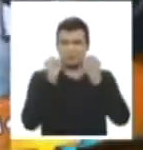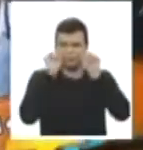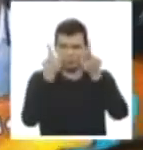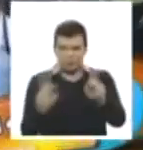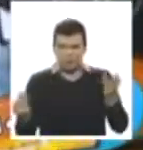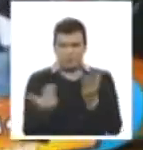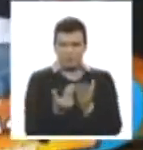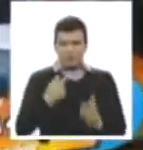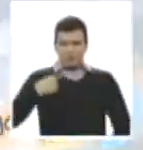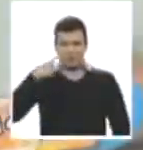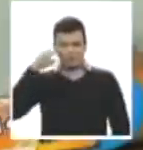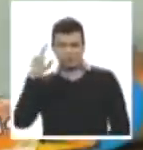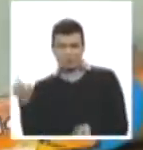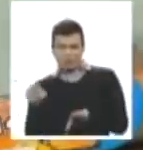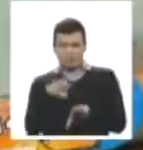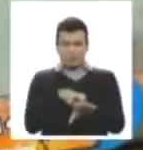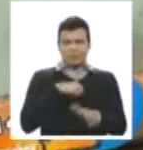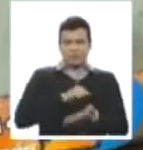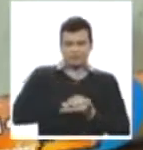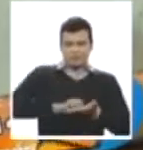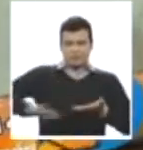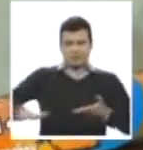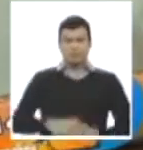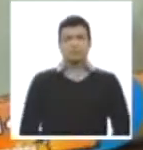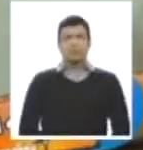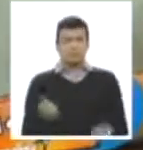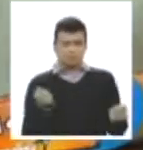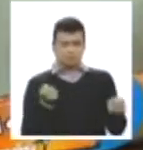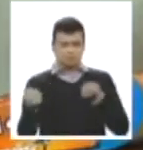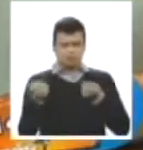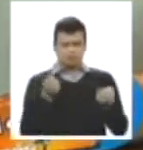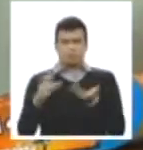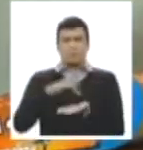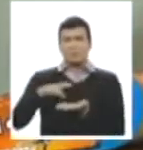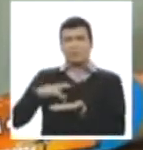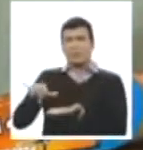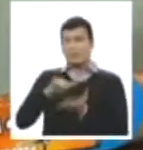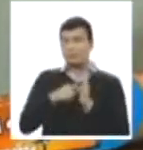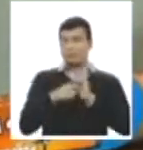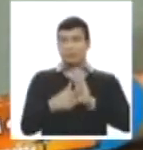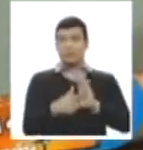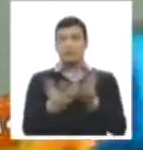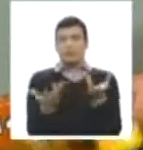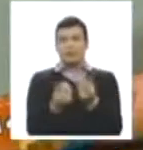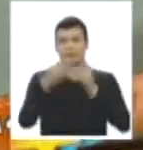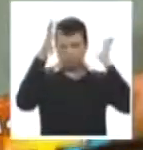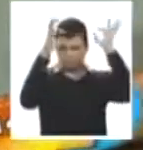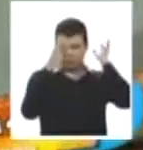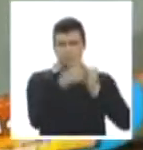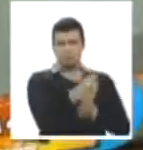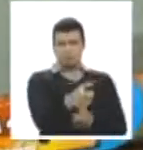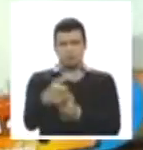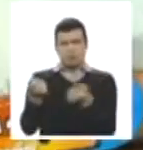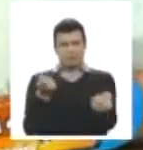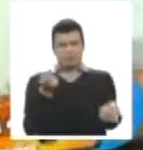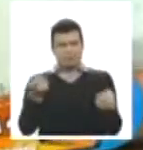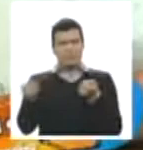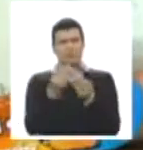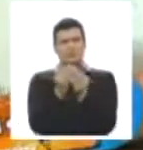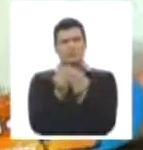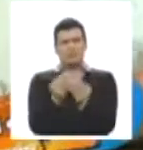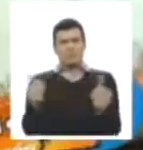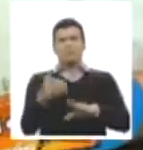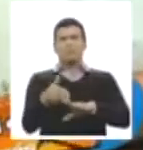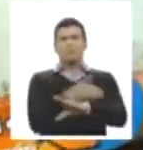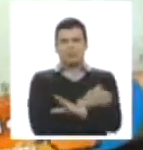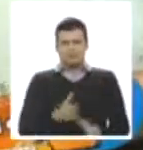el pago de sus pasajes. Emergencia controlada. Los bomberos de Cali lograron sofocar esta tarde el incendio forestal que se registró en